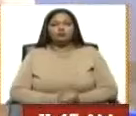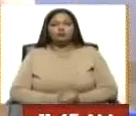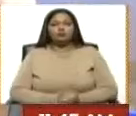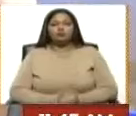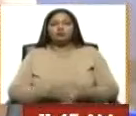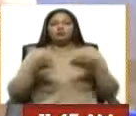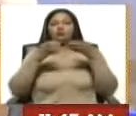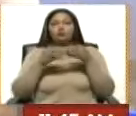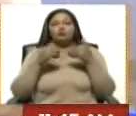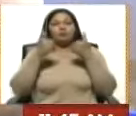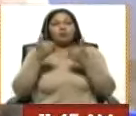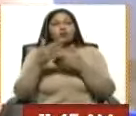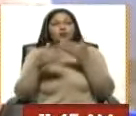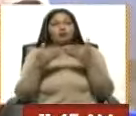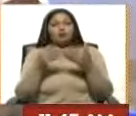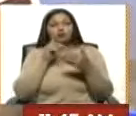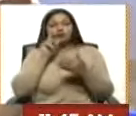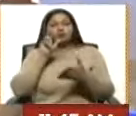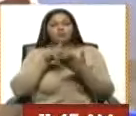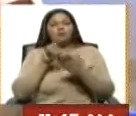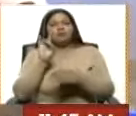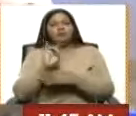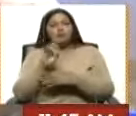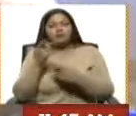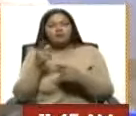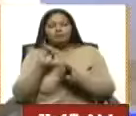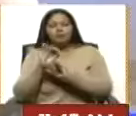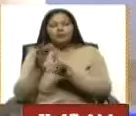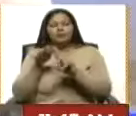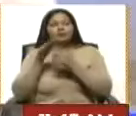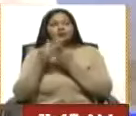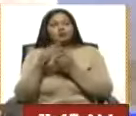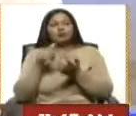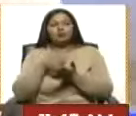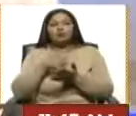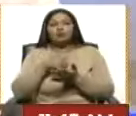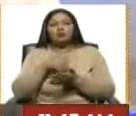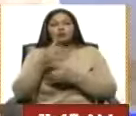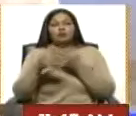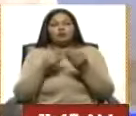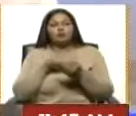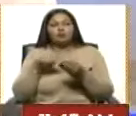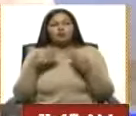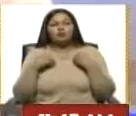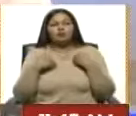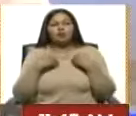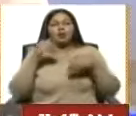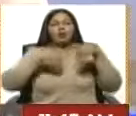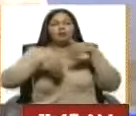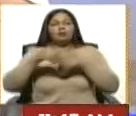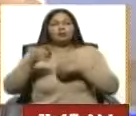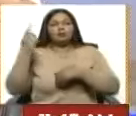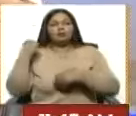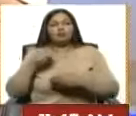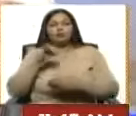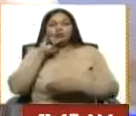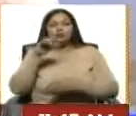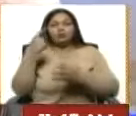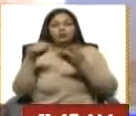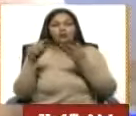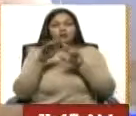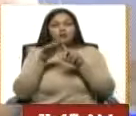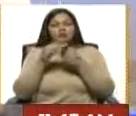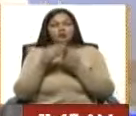Creo que no estamos en la misma situación de vulnerabilidad que, por ejemplo, estuvimos en las elecciones. Yo lo denunciaba en otros